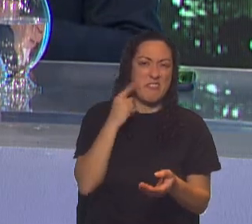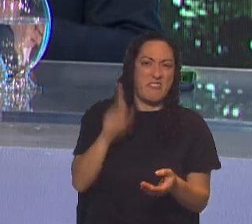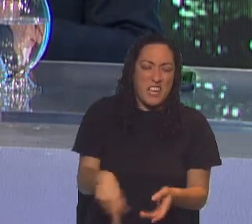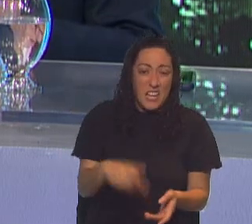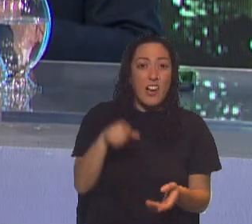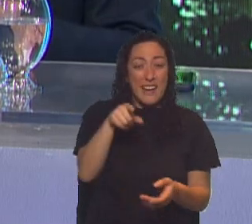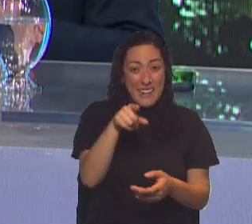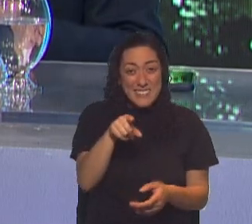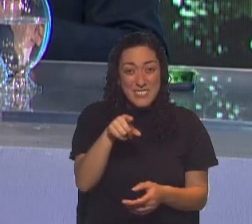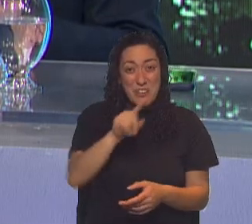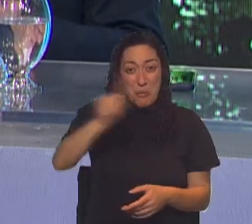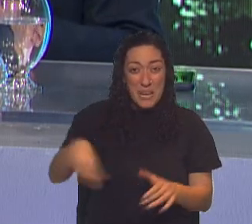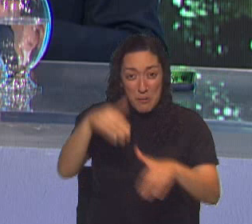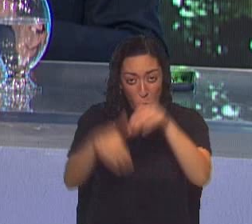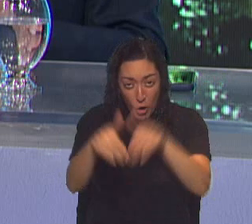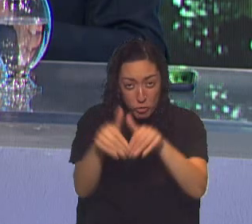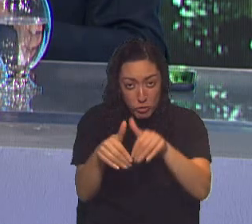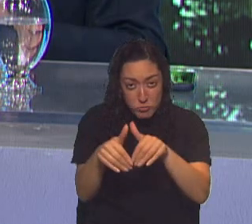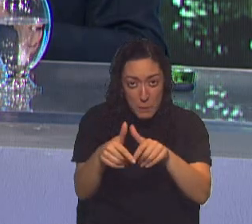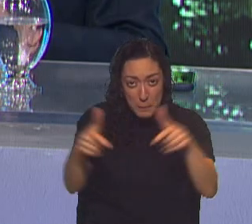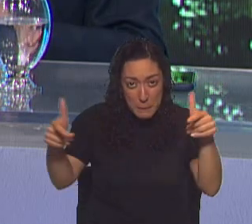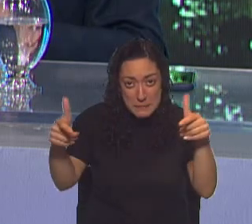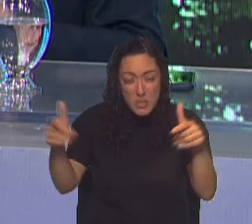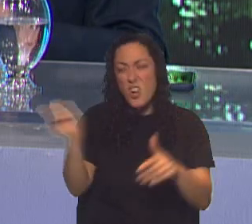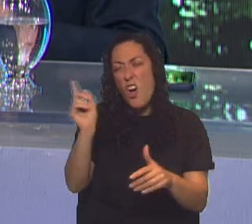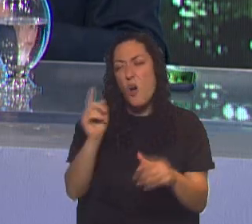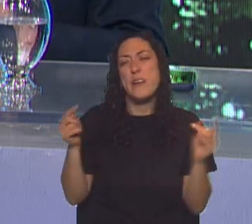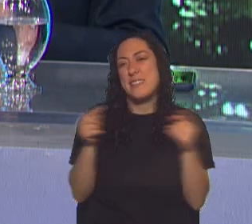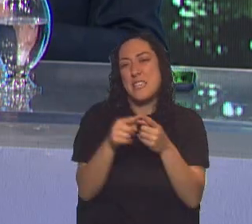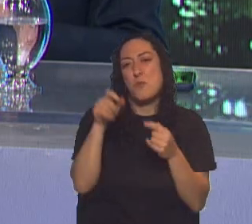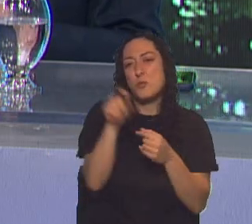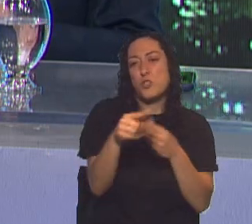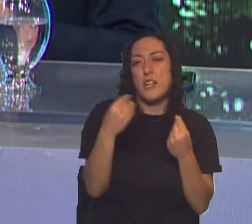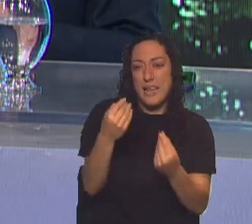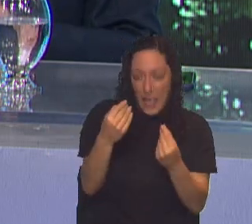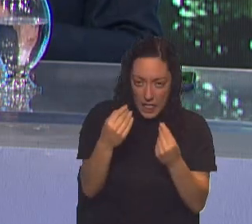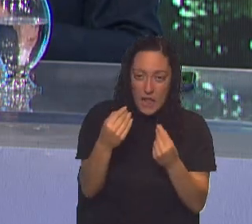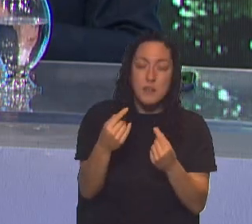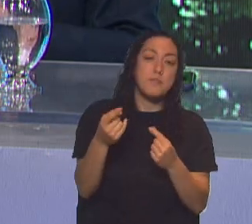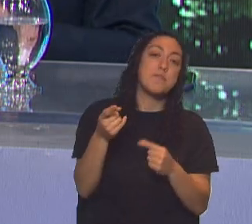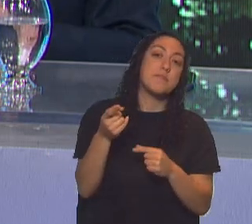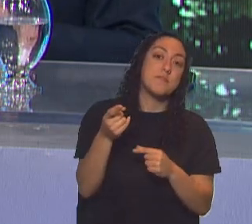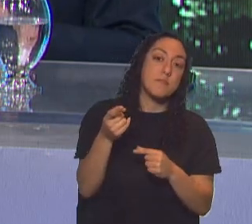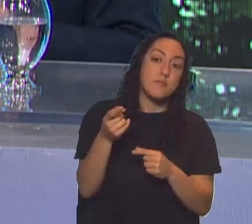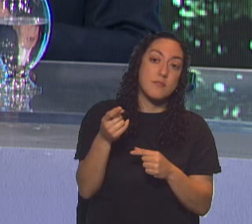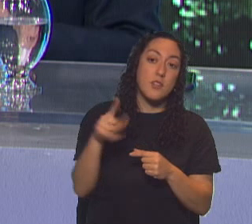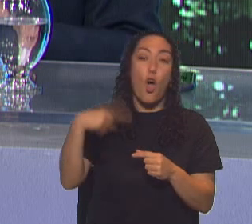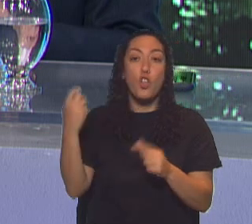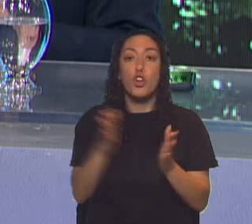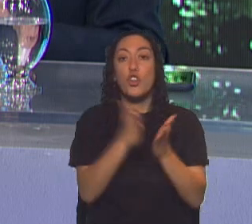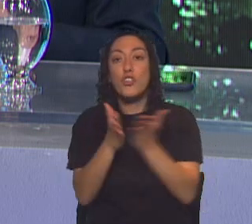parece que eso le da votos no no yo creo que el objetivo de ella y lo logró era permitirle a los diarios